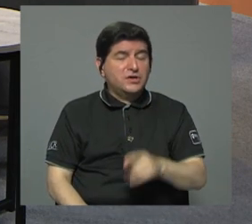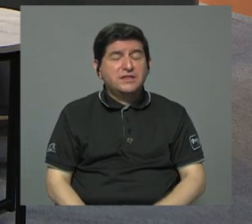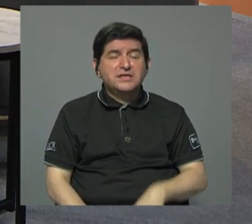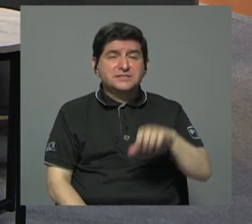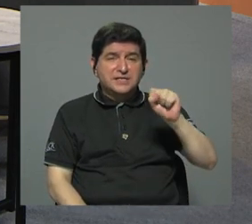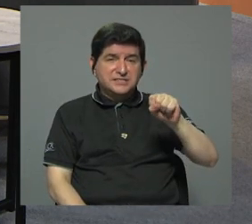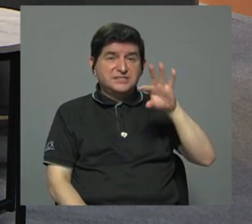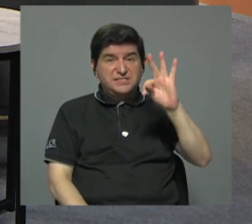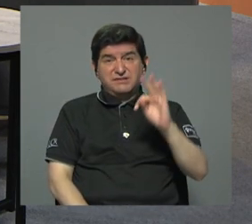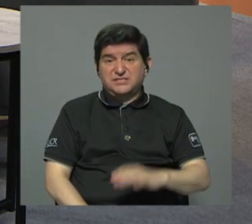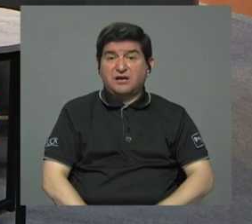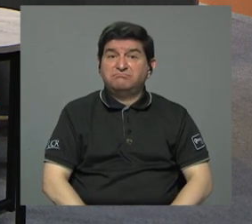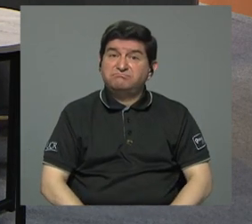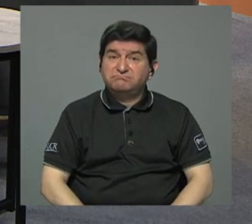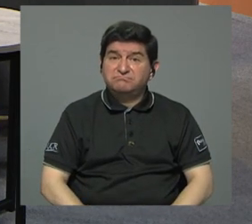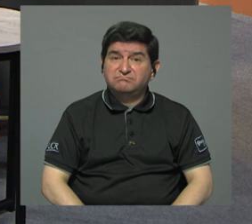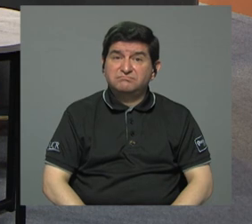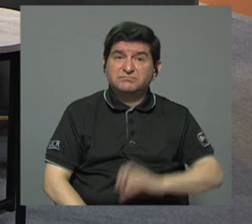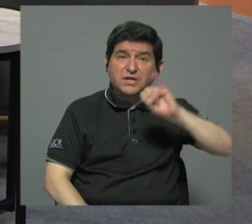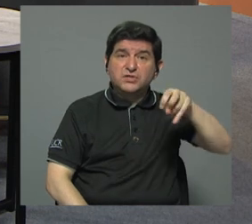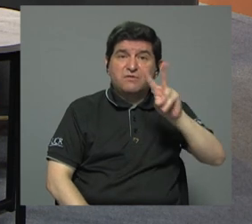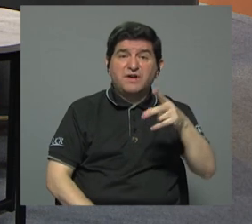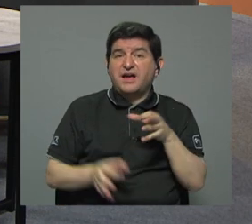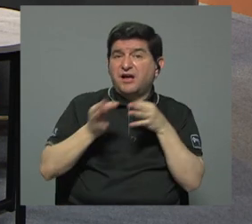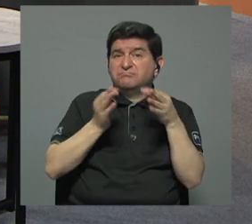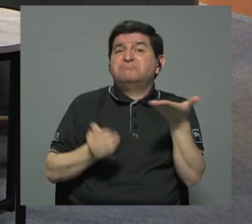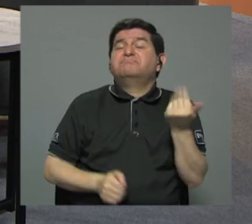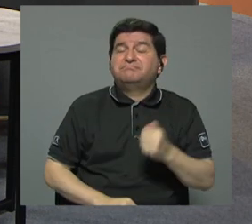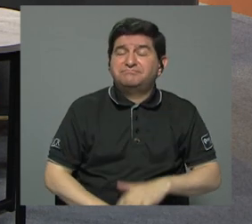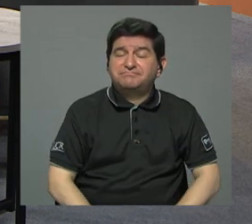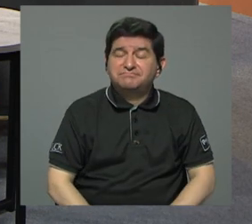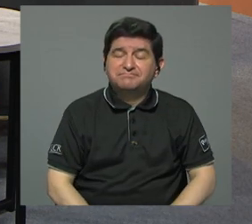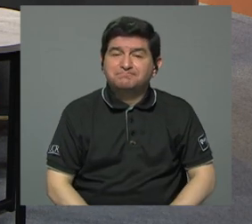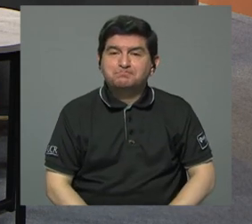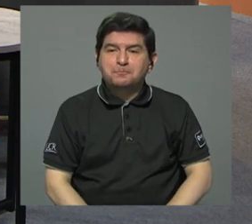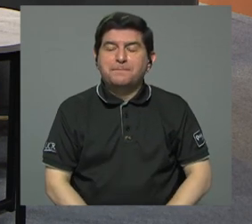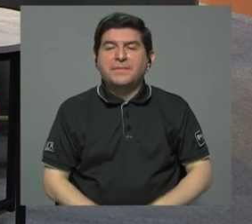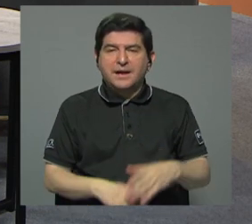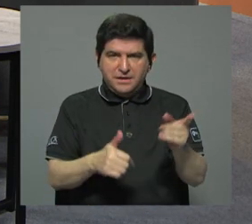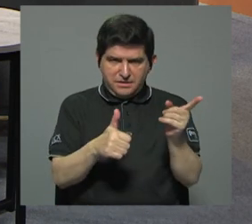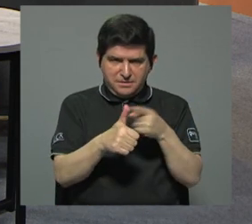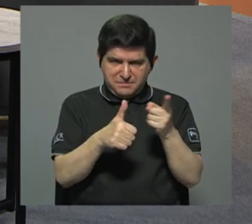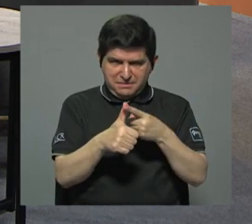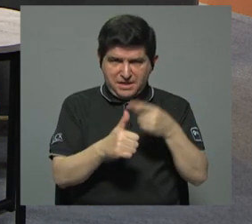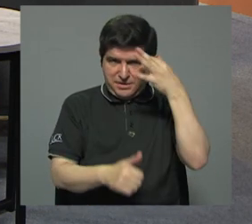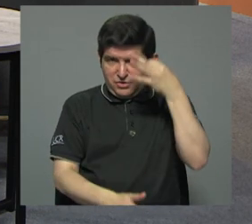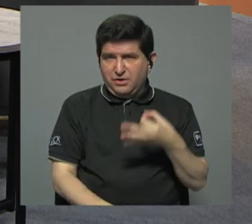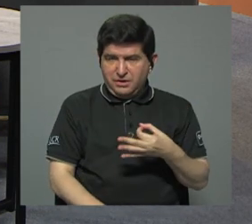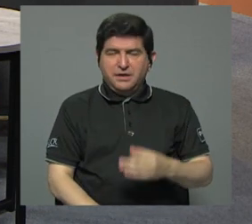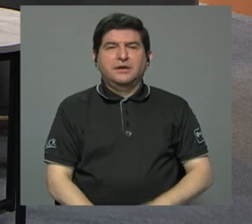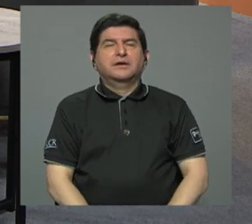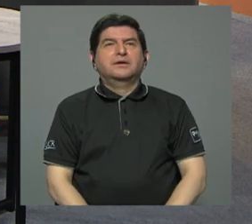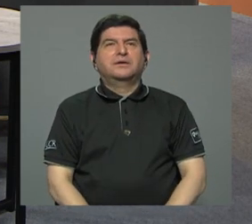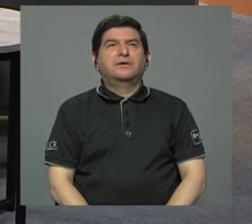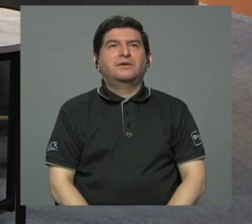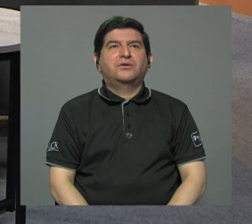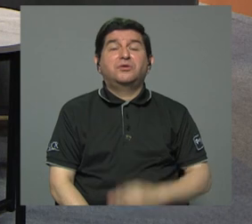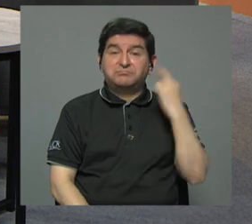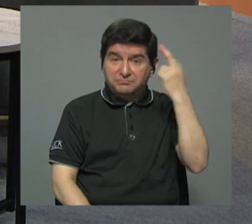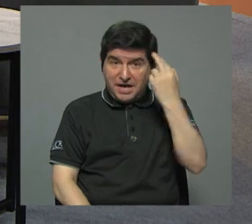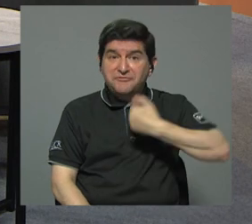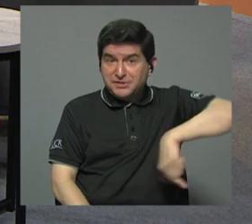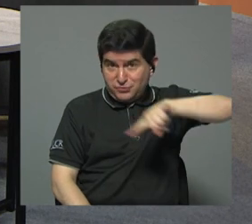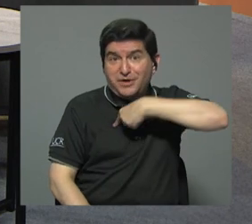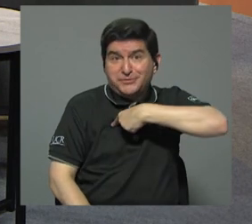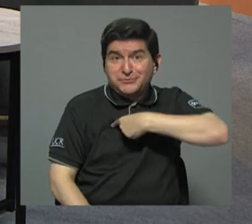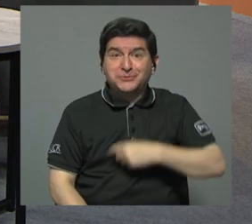Sebastián Trejos. ¿Qué dice John Vega? Sí, bueno, primero creo que él nos da la razón en un